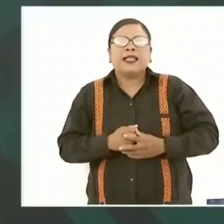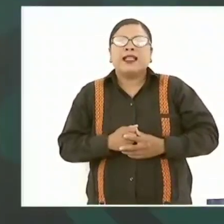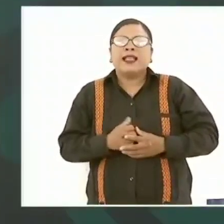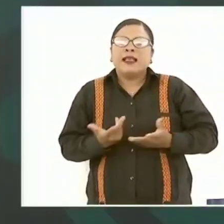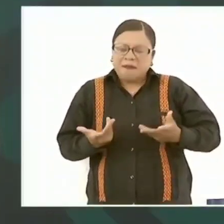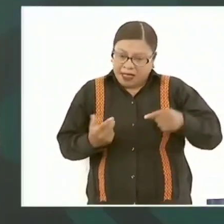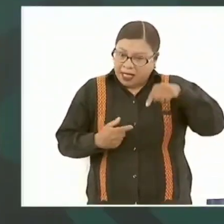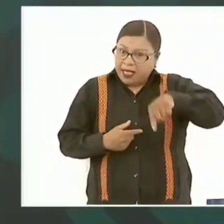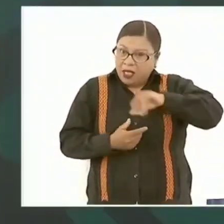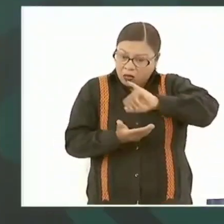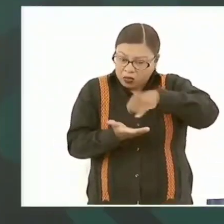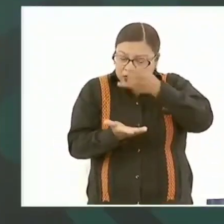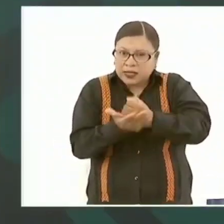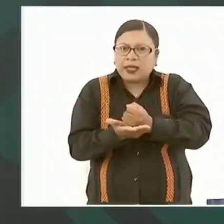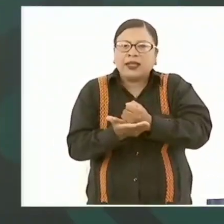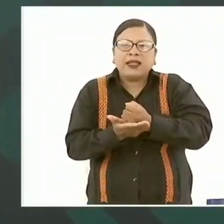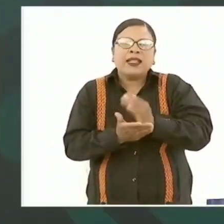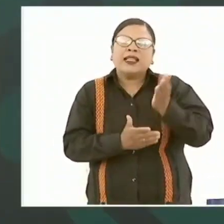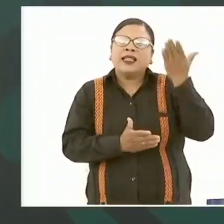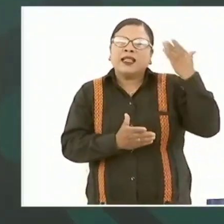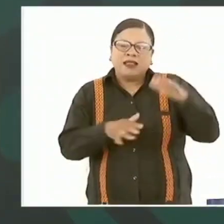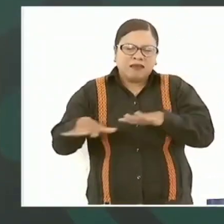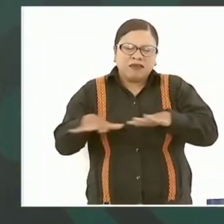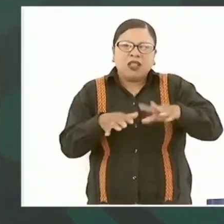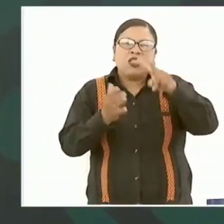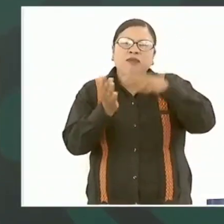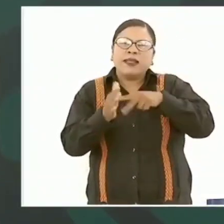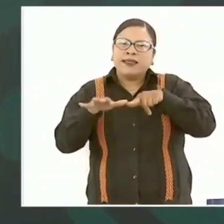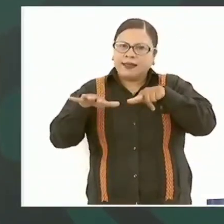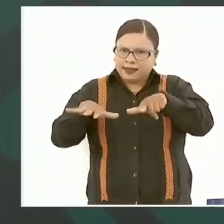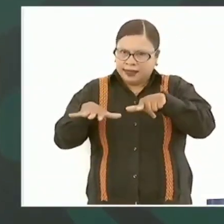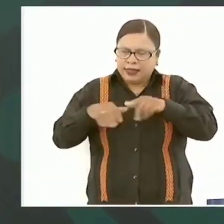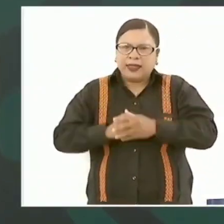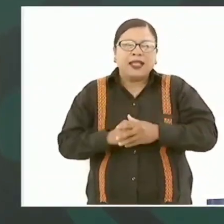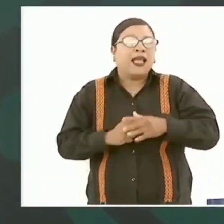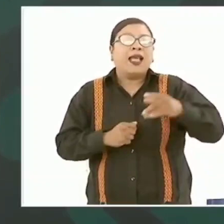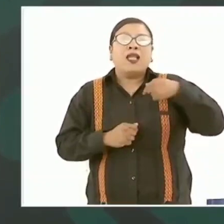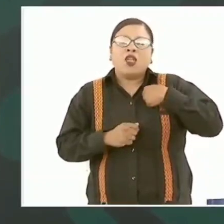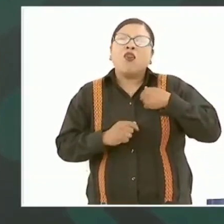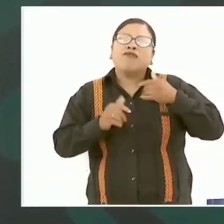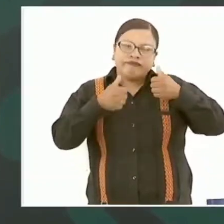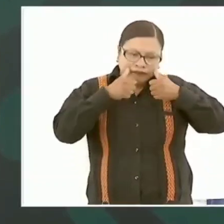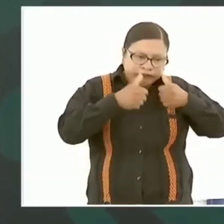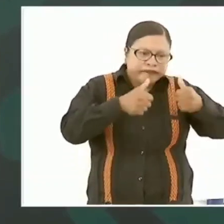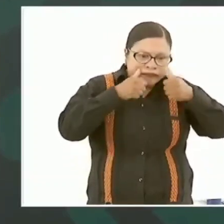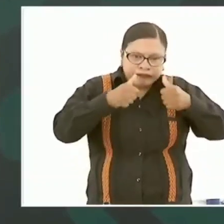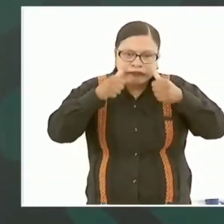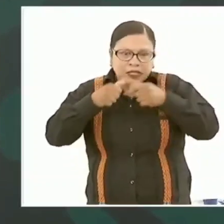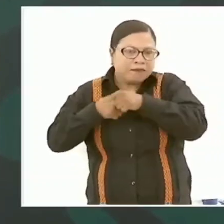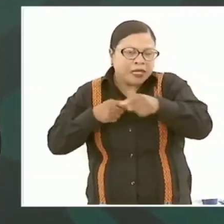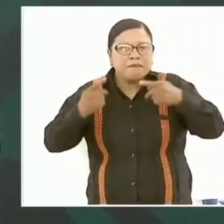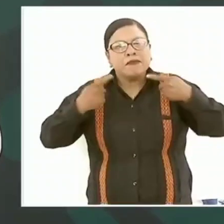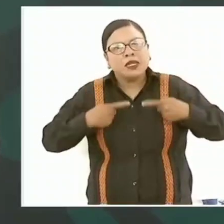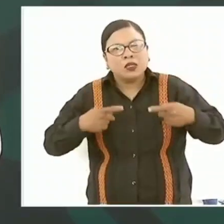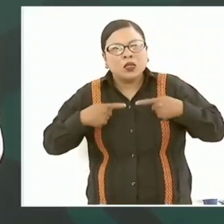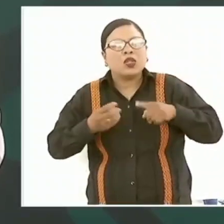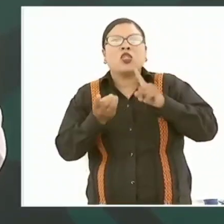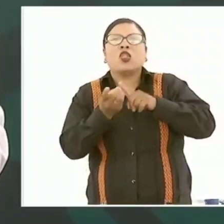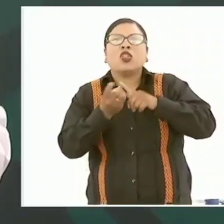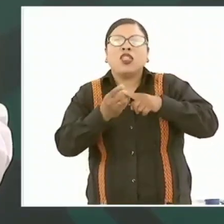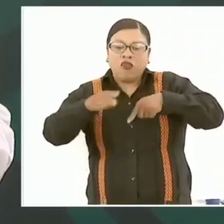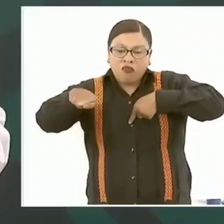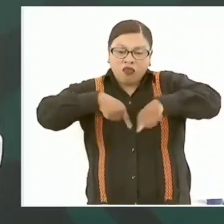junto a Juchitán el desastre ocurrido en los sismos del 2017, donde participé atendiendo a la población en una cancha de